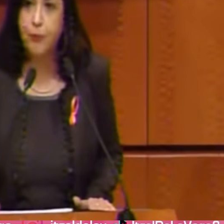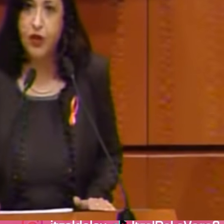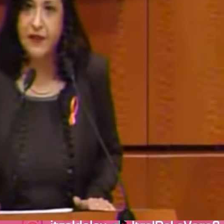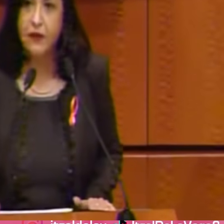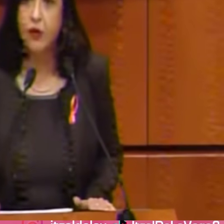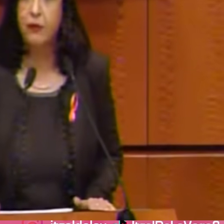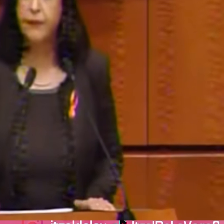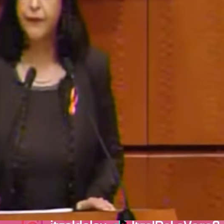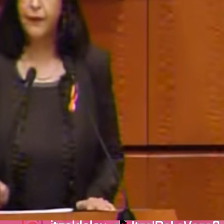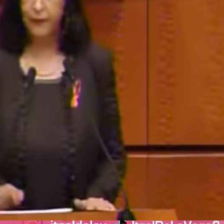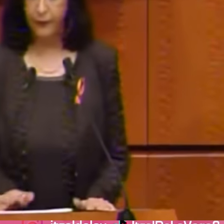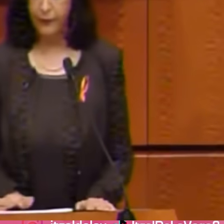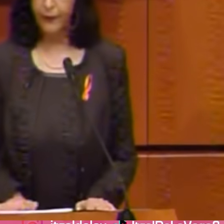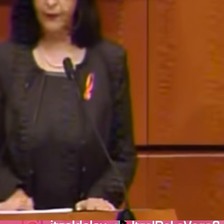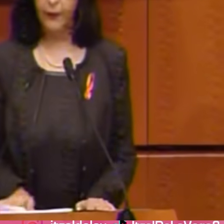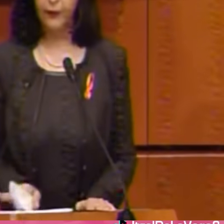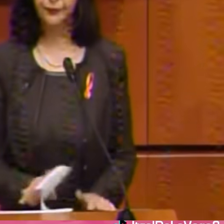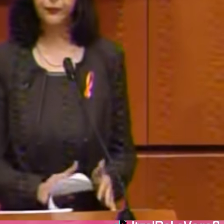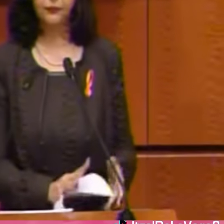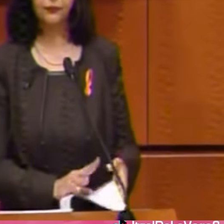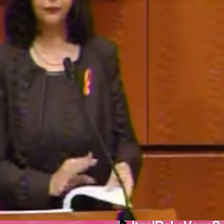de oposición.